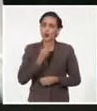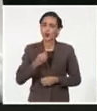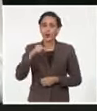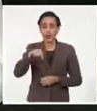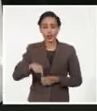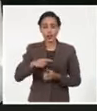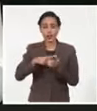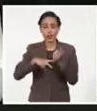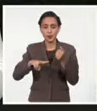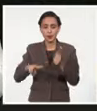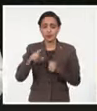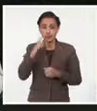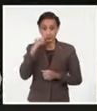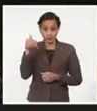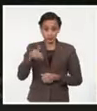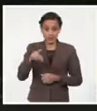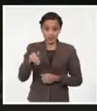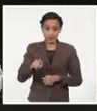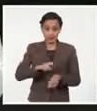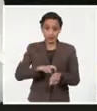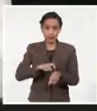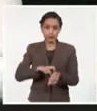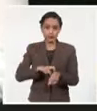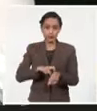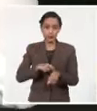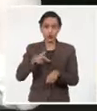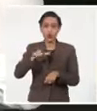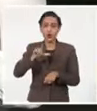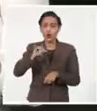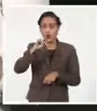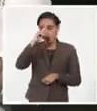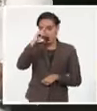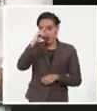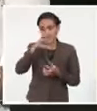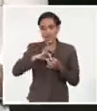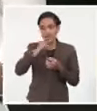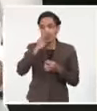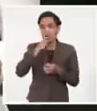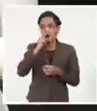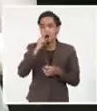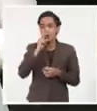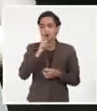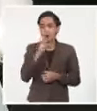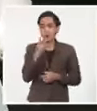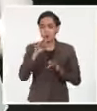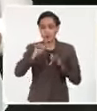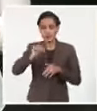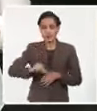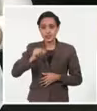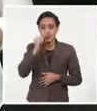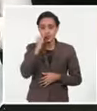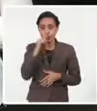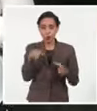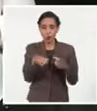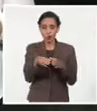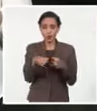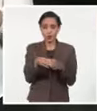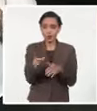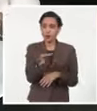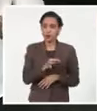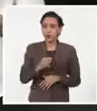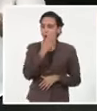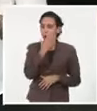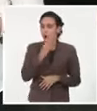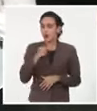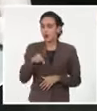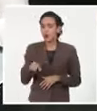en la provincia, me acompaña en este minuto Luis Gabriel Junco Quintana. Él es primer secretario del Comité Municipal de la Juventud acá en